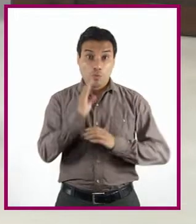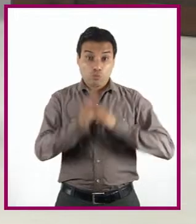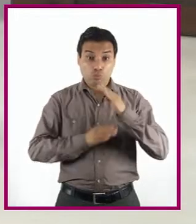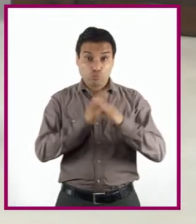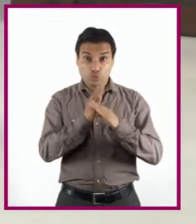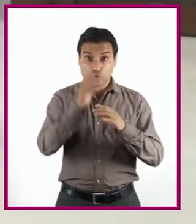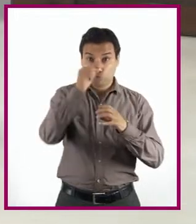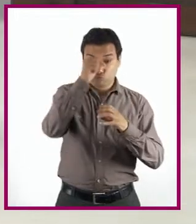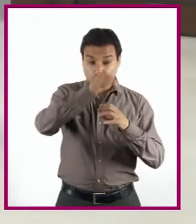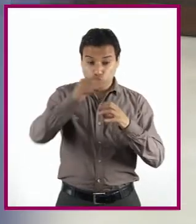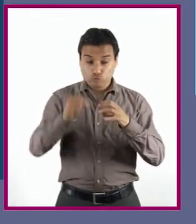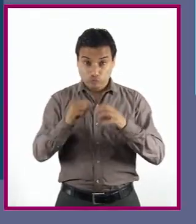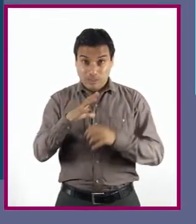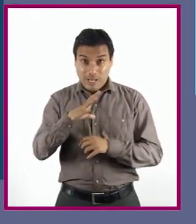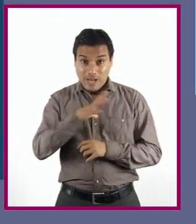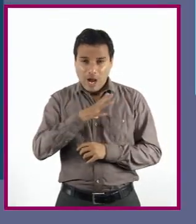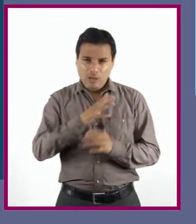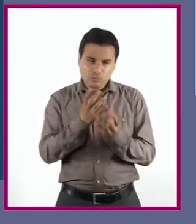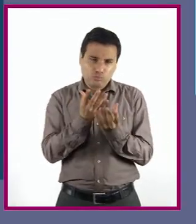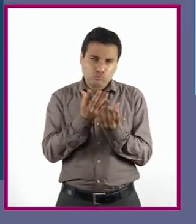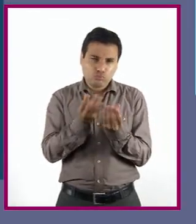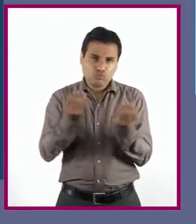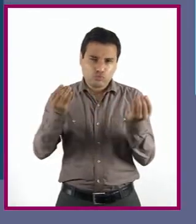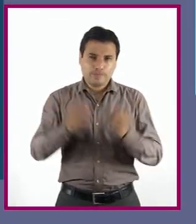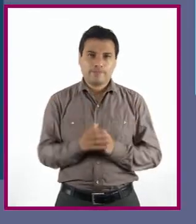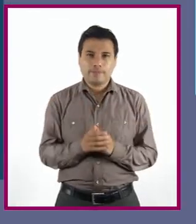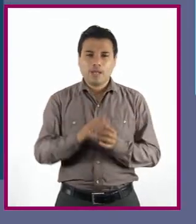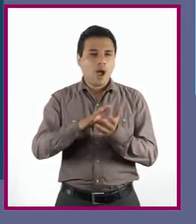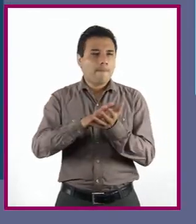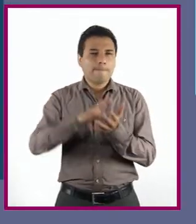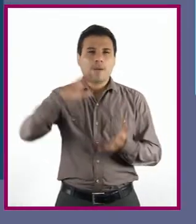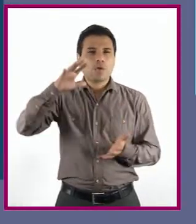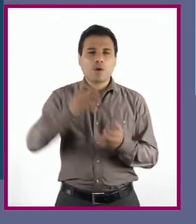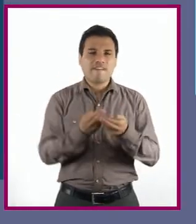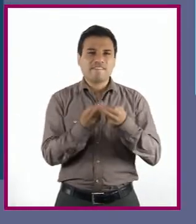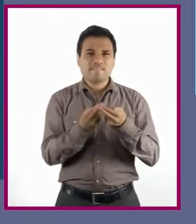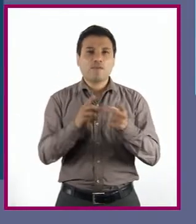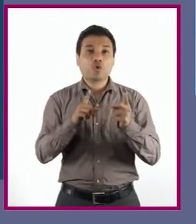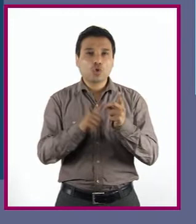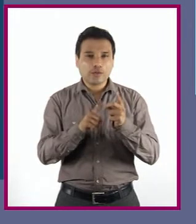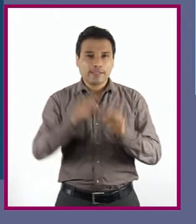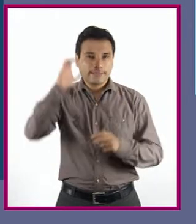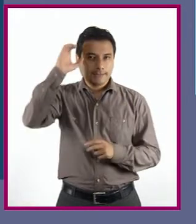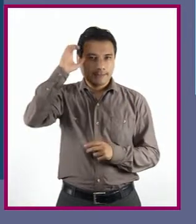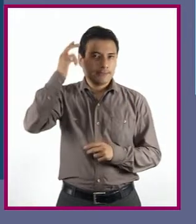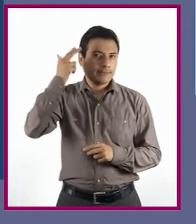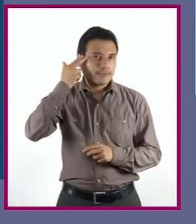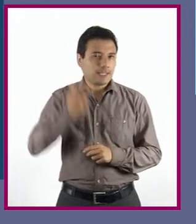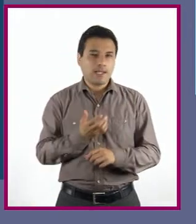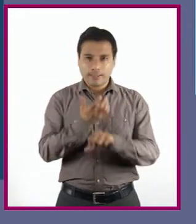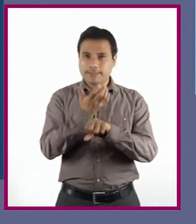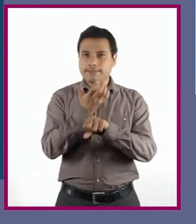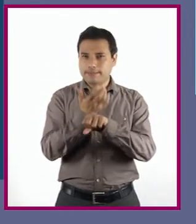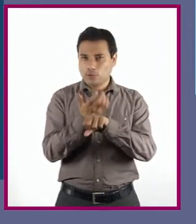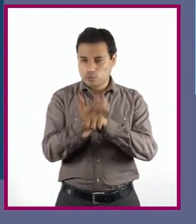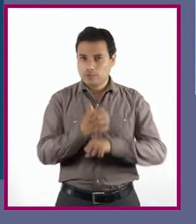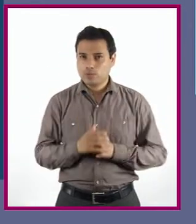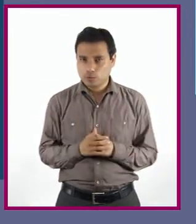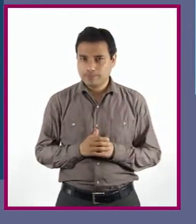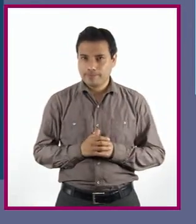mundo está muy extendida, pero las mayores reservas se encuentran en China, Estados Unidos de